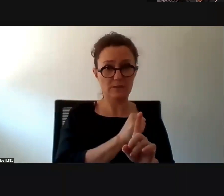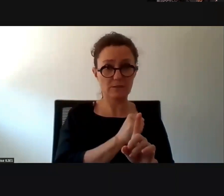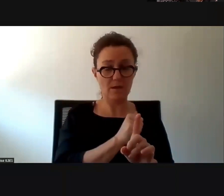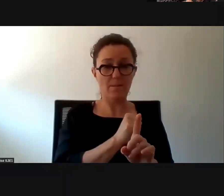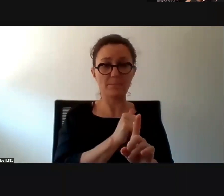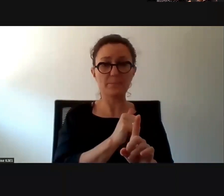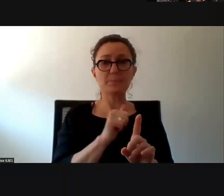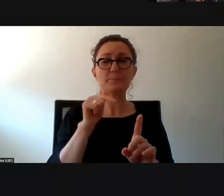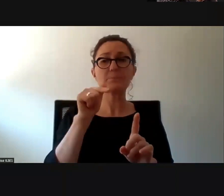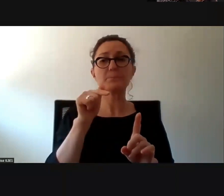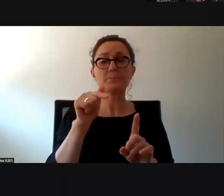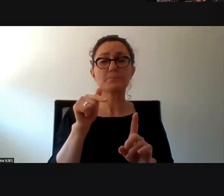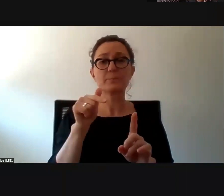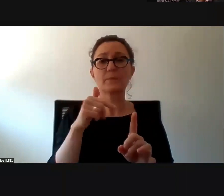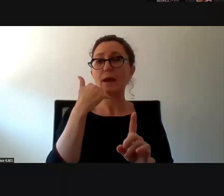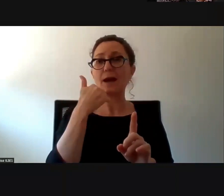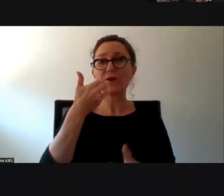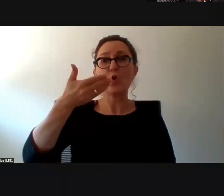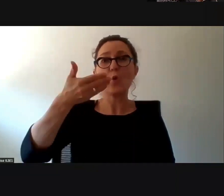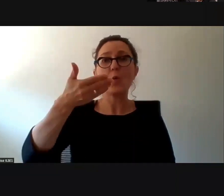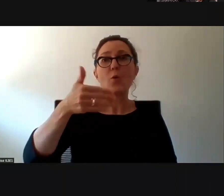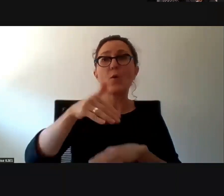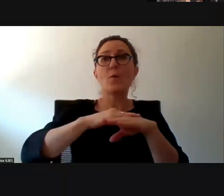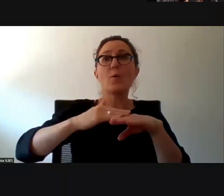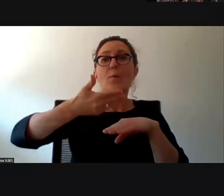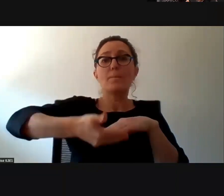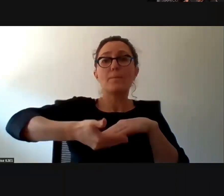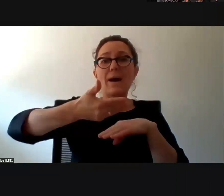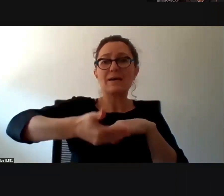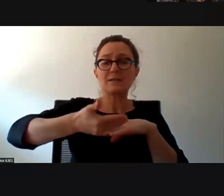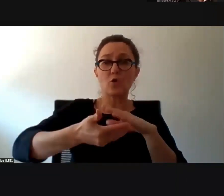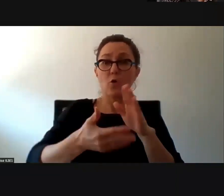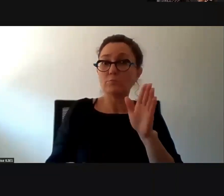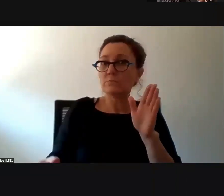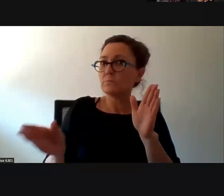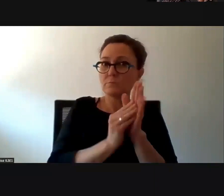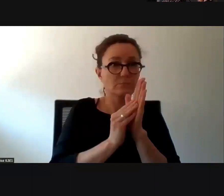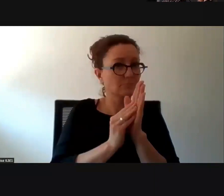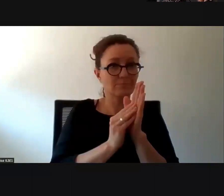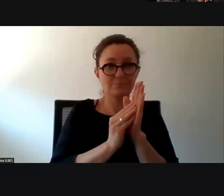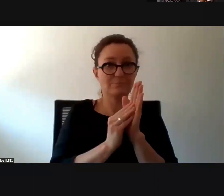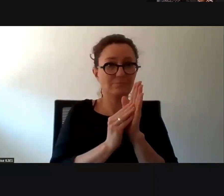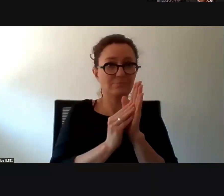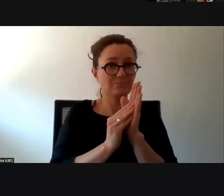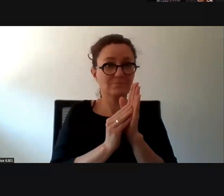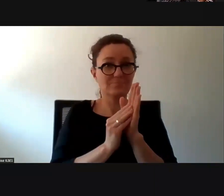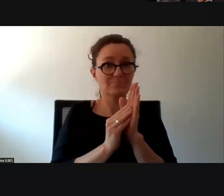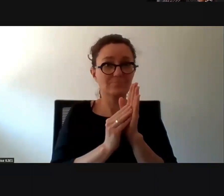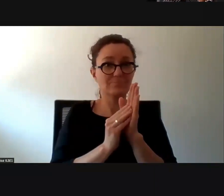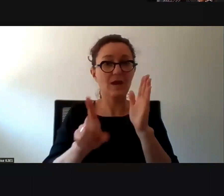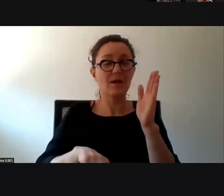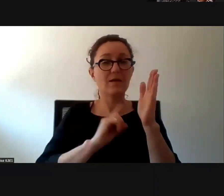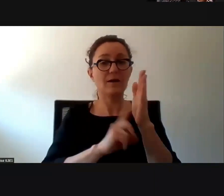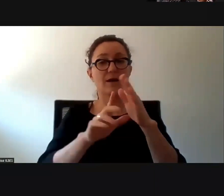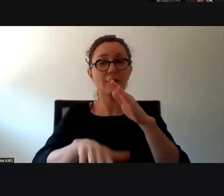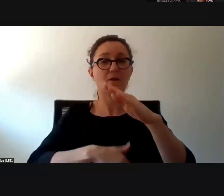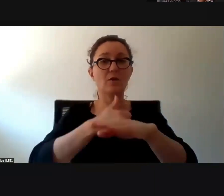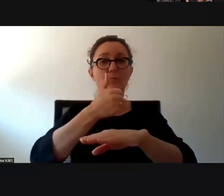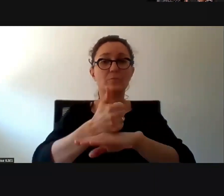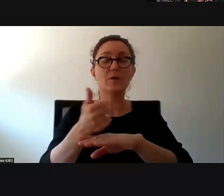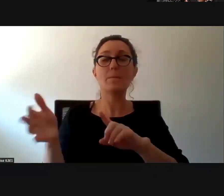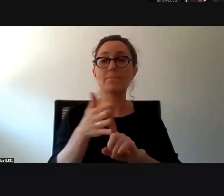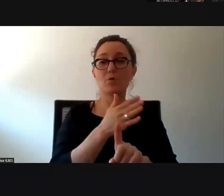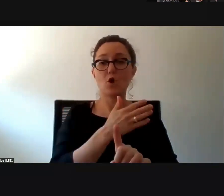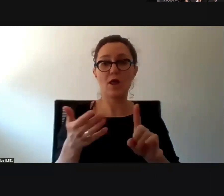cosa básica de perogrullo, ni siquiera está recogido, fijaos, en la Ley Orgánica de